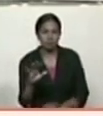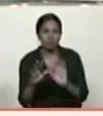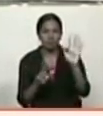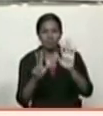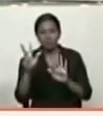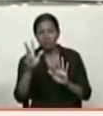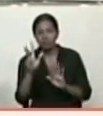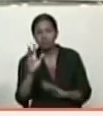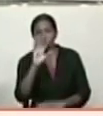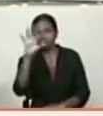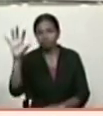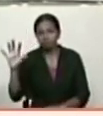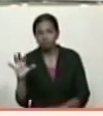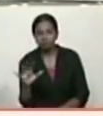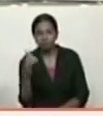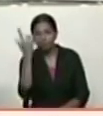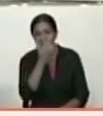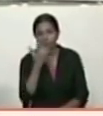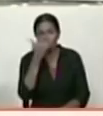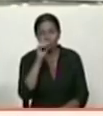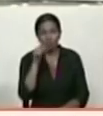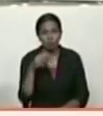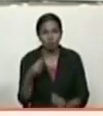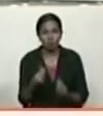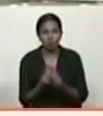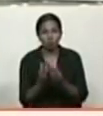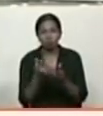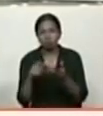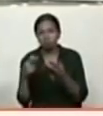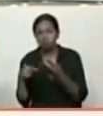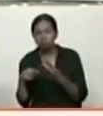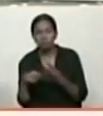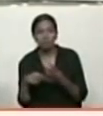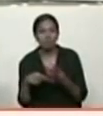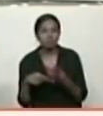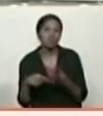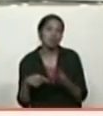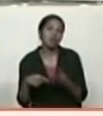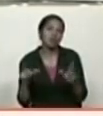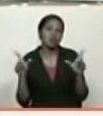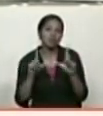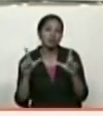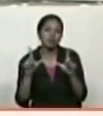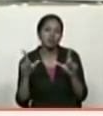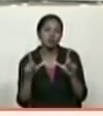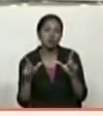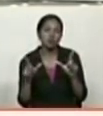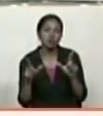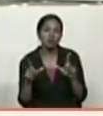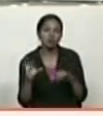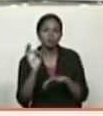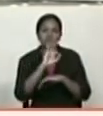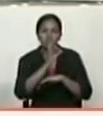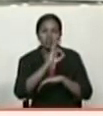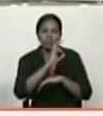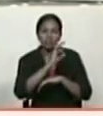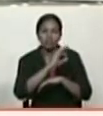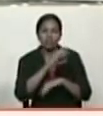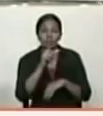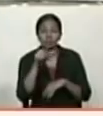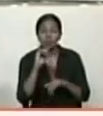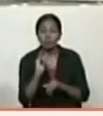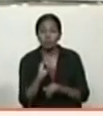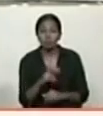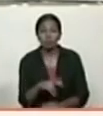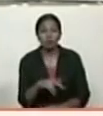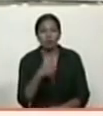de África y también por vía de las cableras, las televisoras satelitales, en inglés y en castellano. Bueno, hablamos